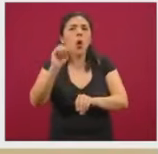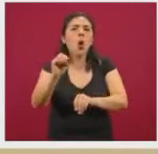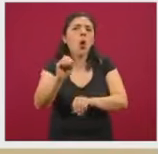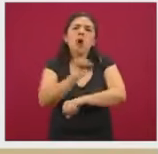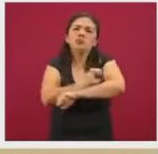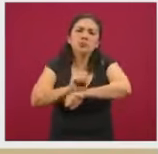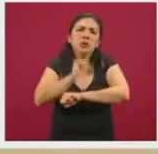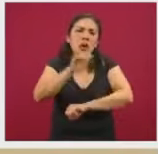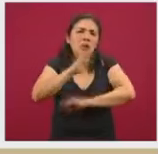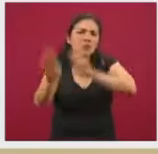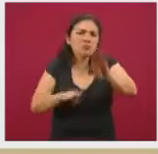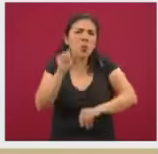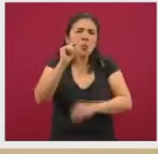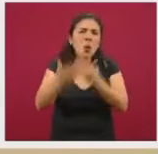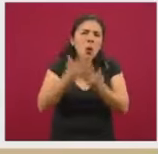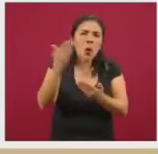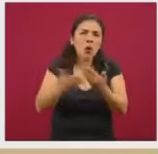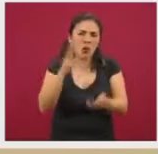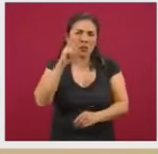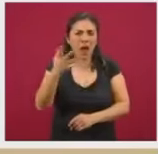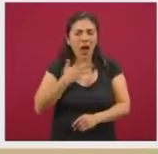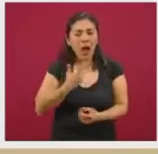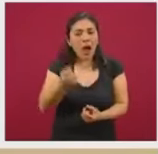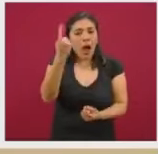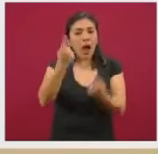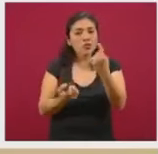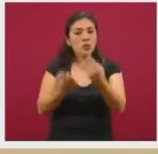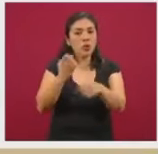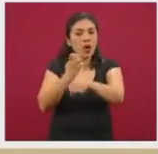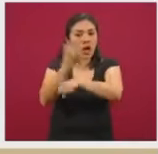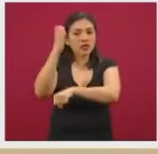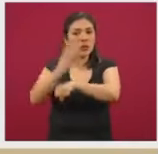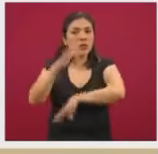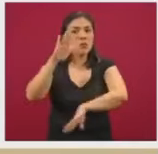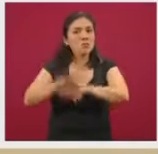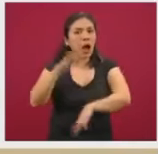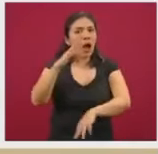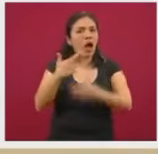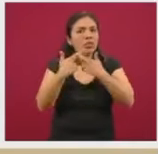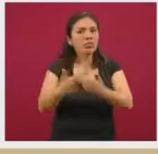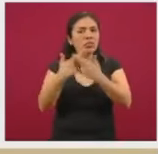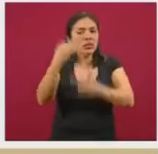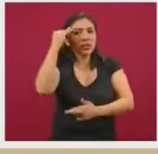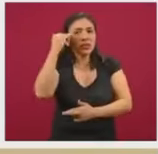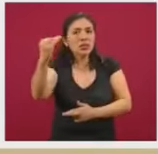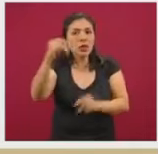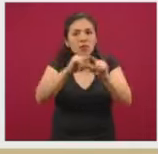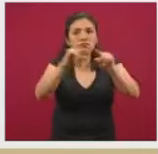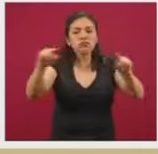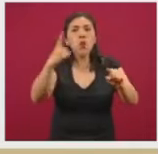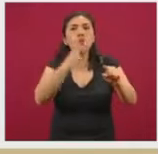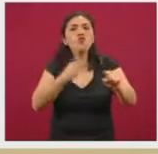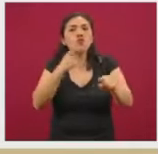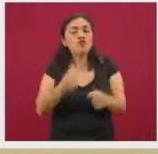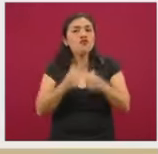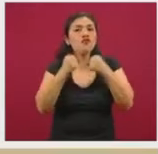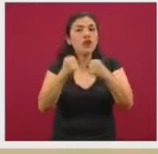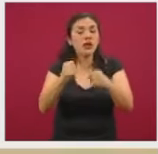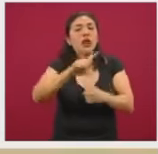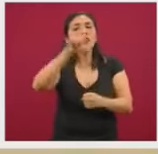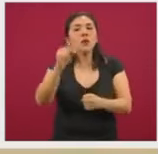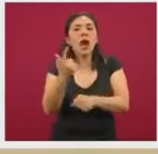que han estado en exceso pues gran parte de todo el año, aunque ya en sus últimas partes, cuando está en gris, quiere decir